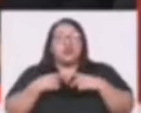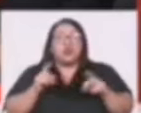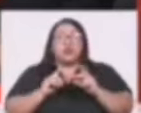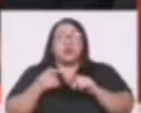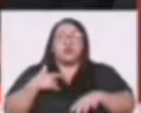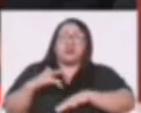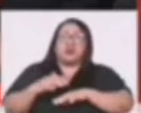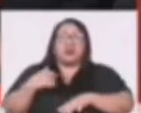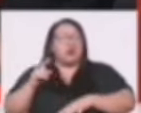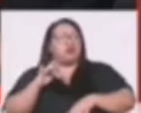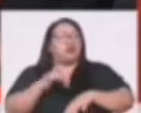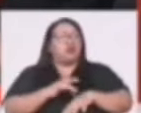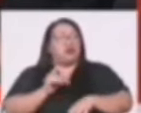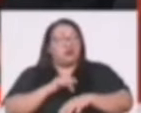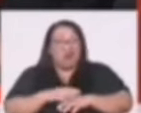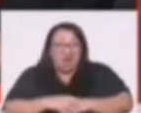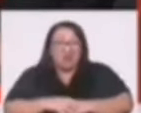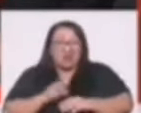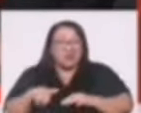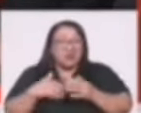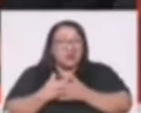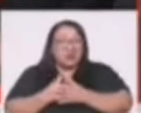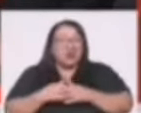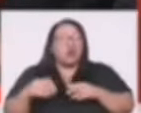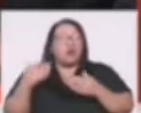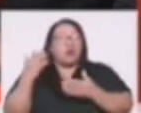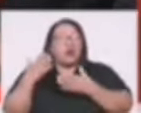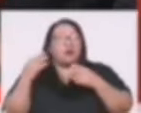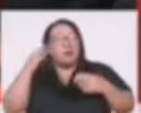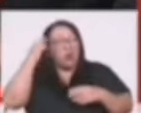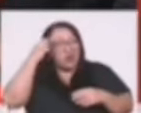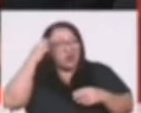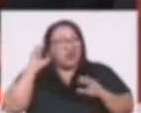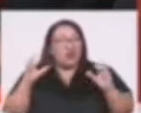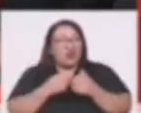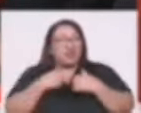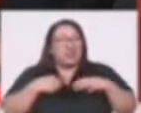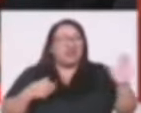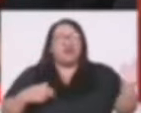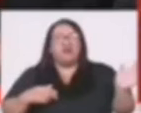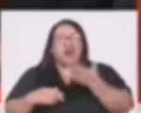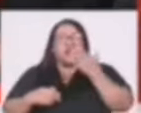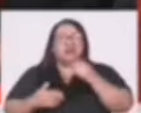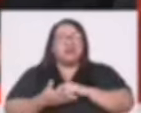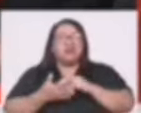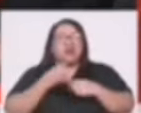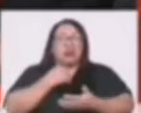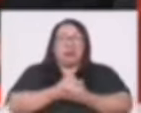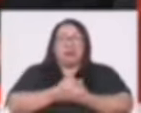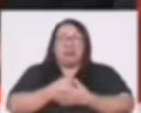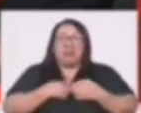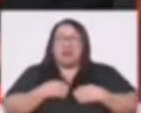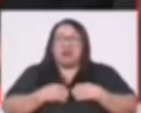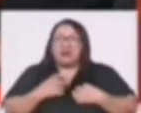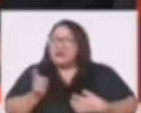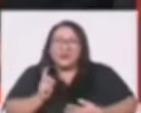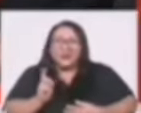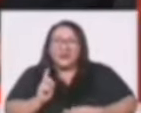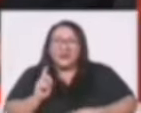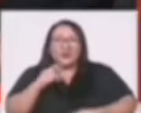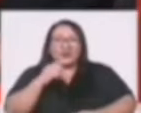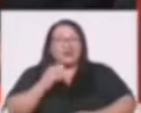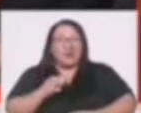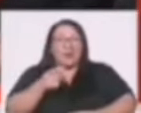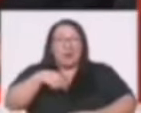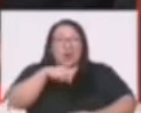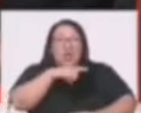y pretenden trastocar la realidad como si fueran víctimas de una inquina política, donde el Congreso pretende removerlo de sus funciones por un capricho político, lo cual no es